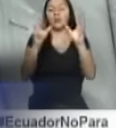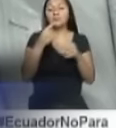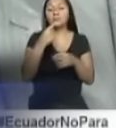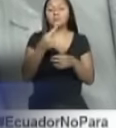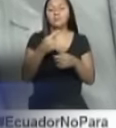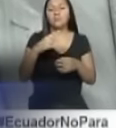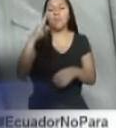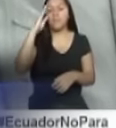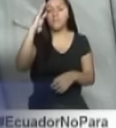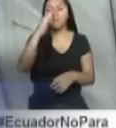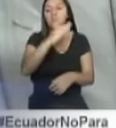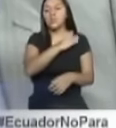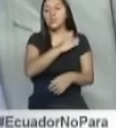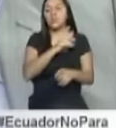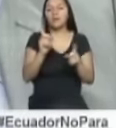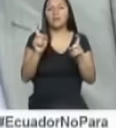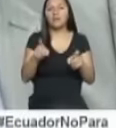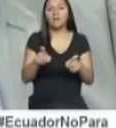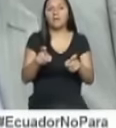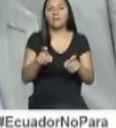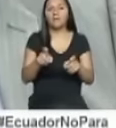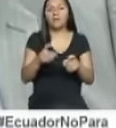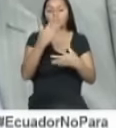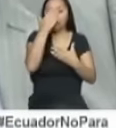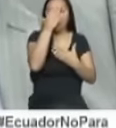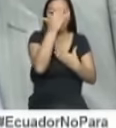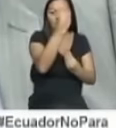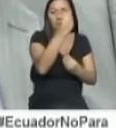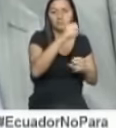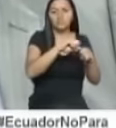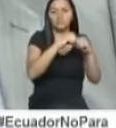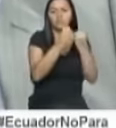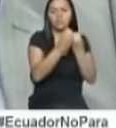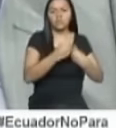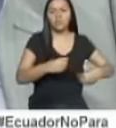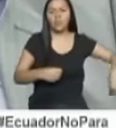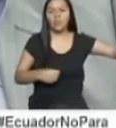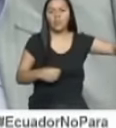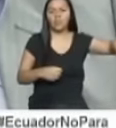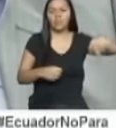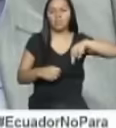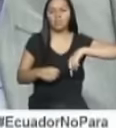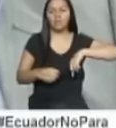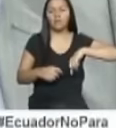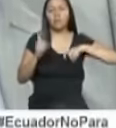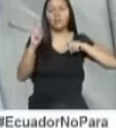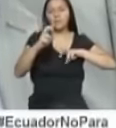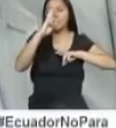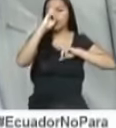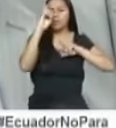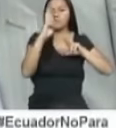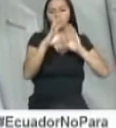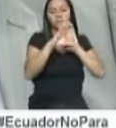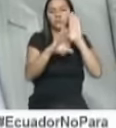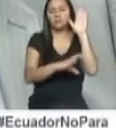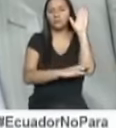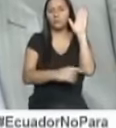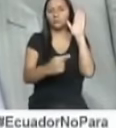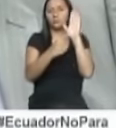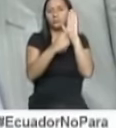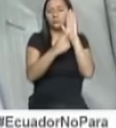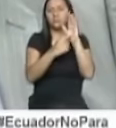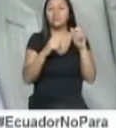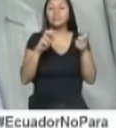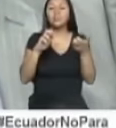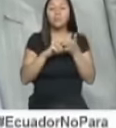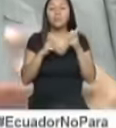Los militares deben regirse al poder civil, ¿sí? Deben respetar la Constitución. Yo creo, pero el problema